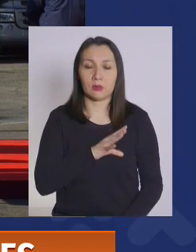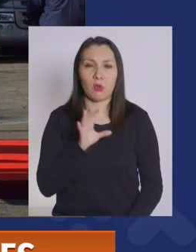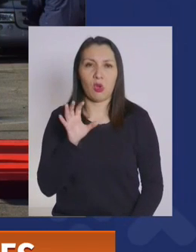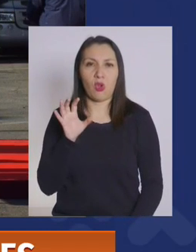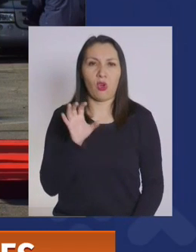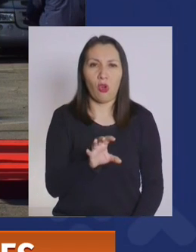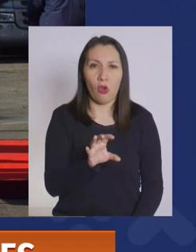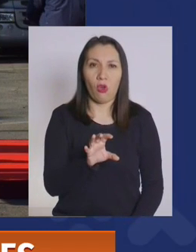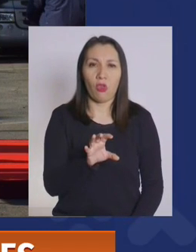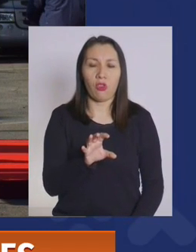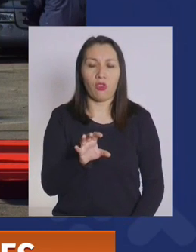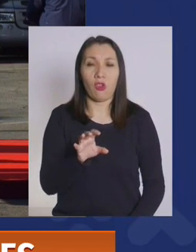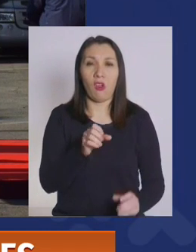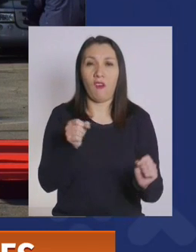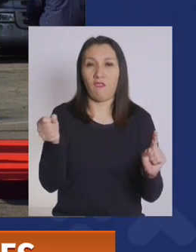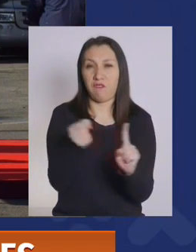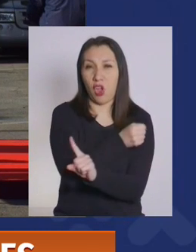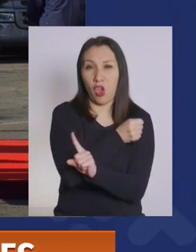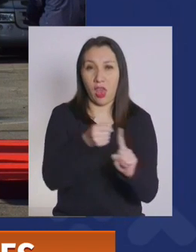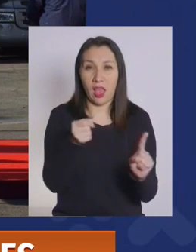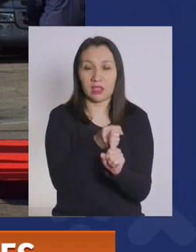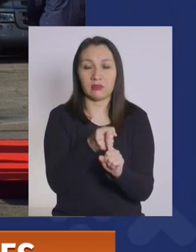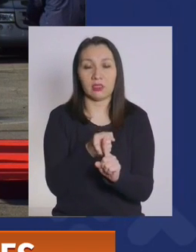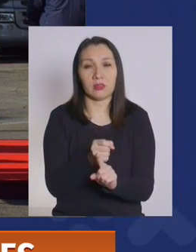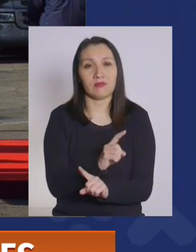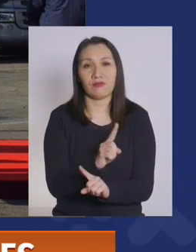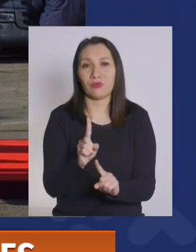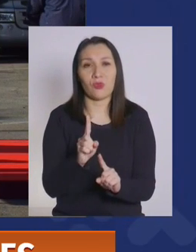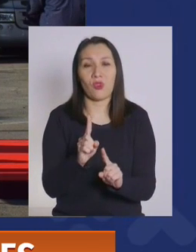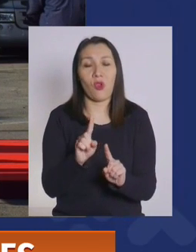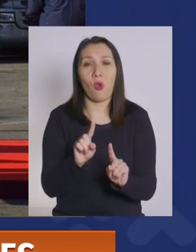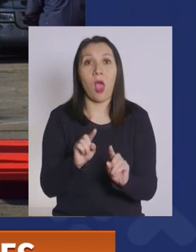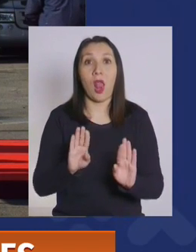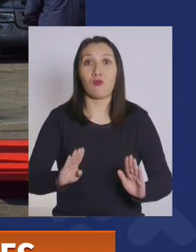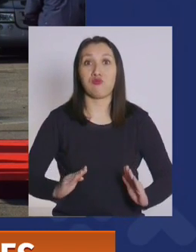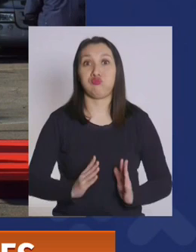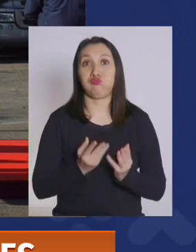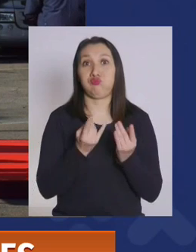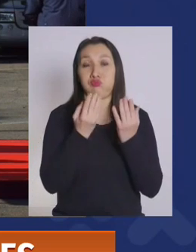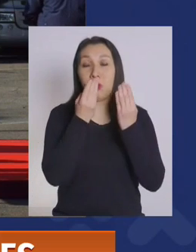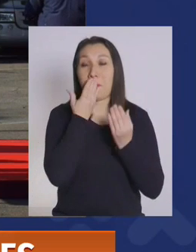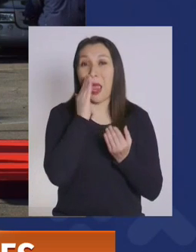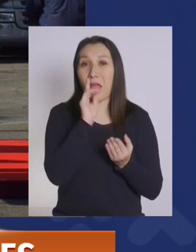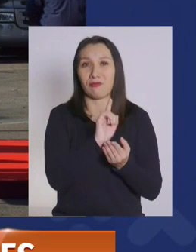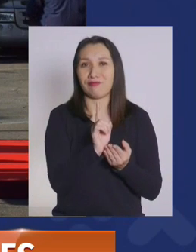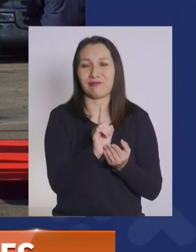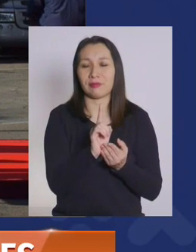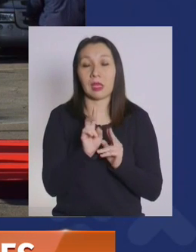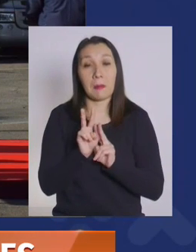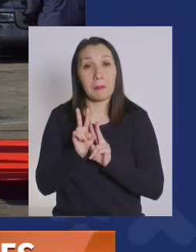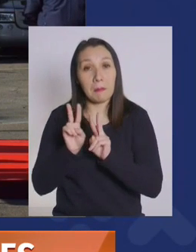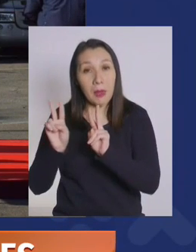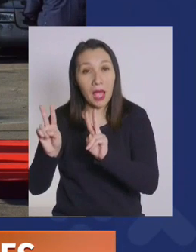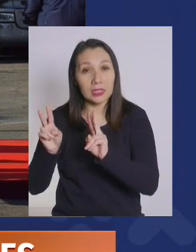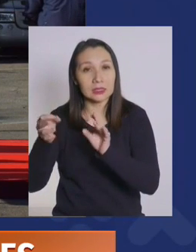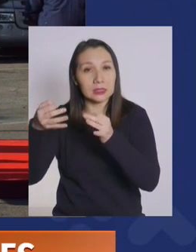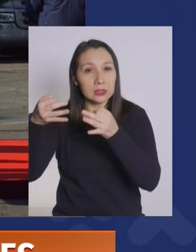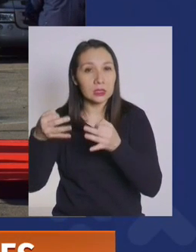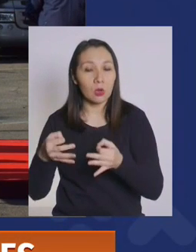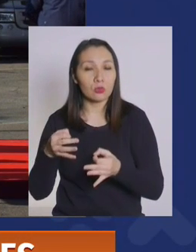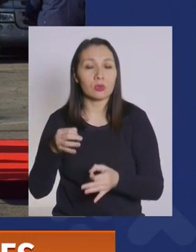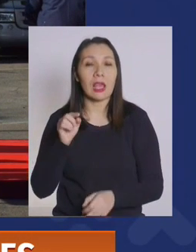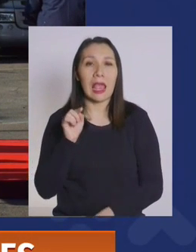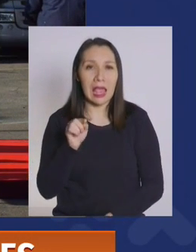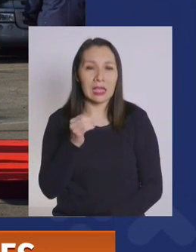odio y la violencia no van a prevalecer. La paz y la seguridad